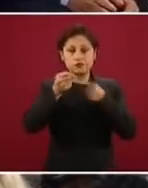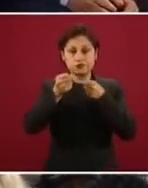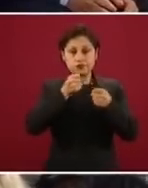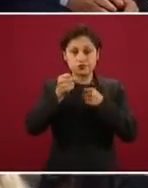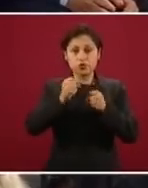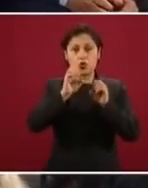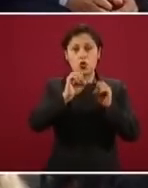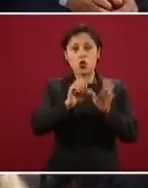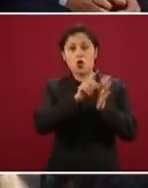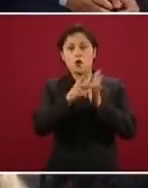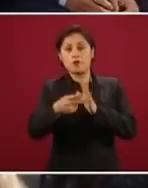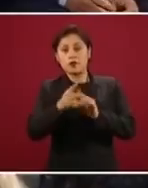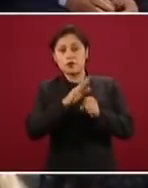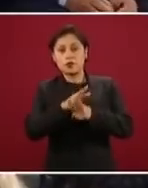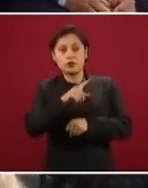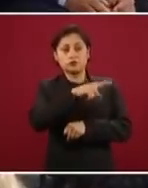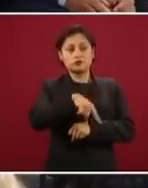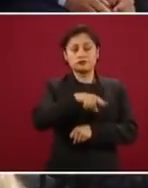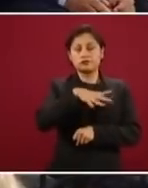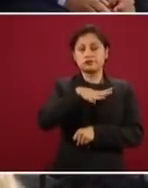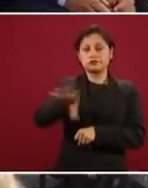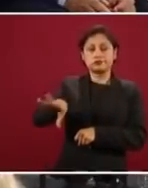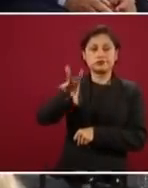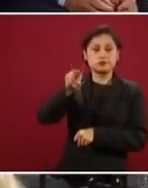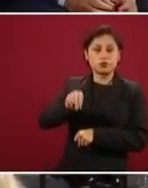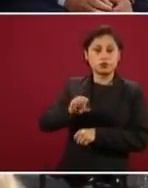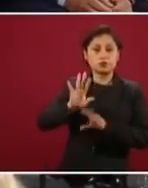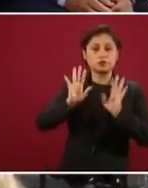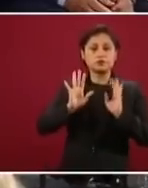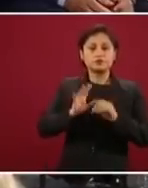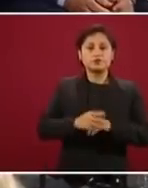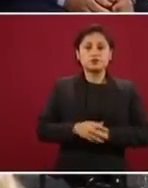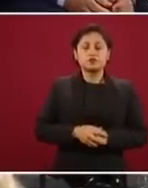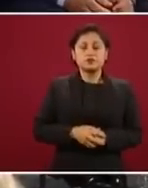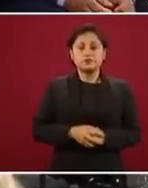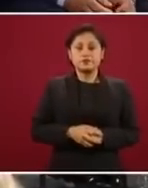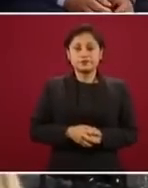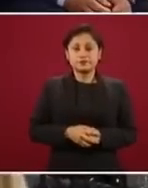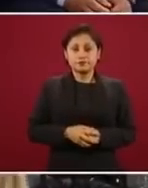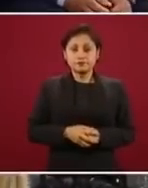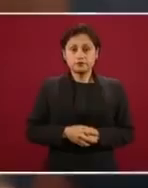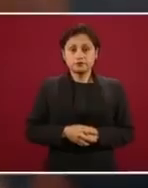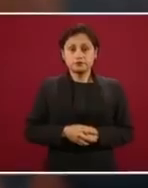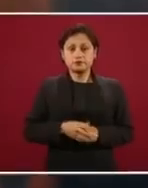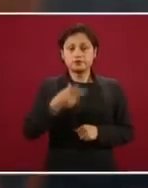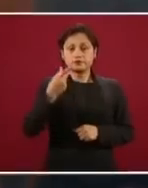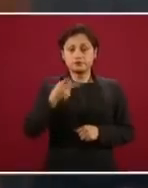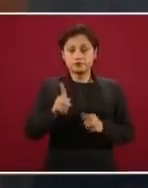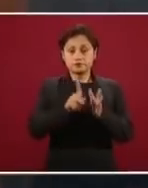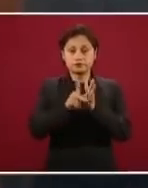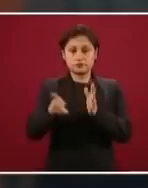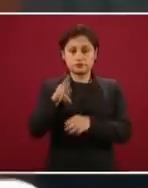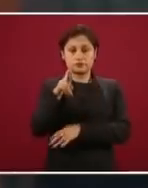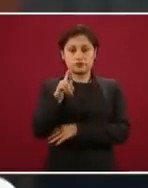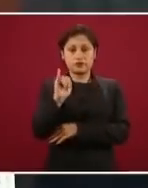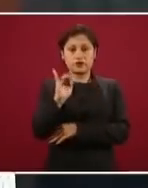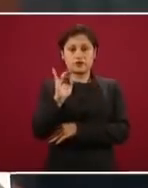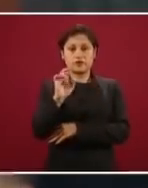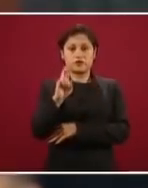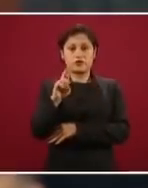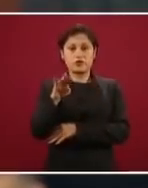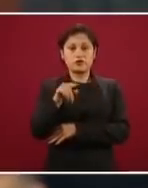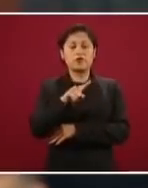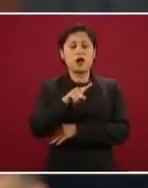lo que no lo aceptaron pero este el reforma publicó la nota